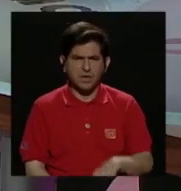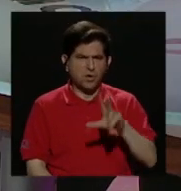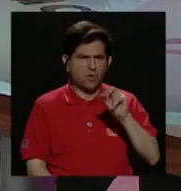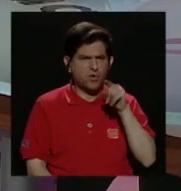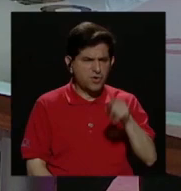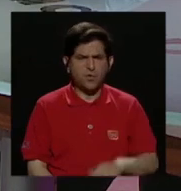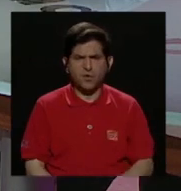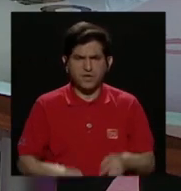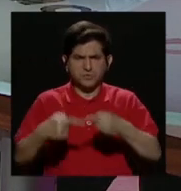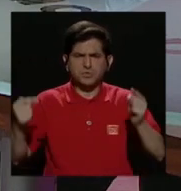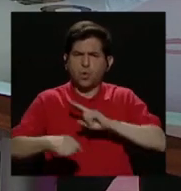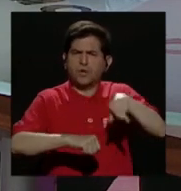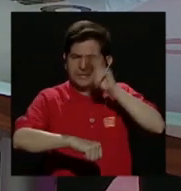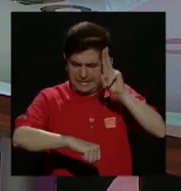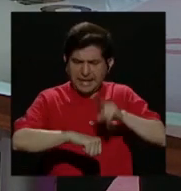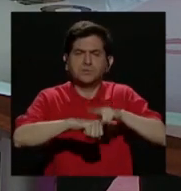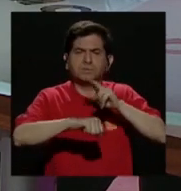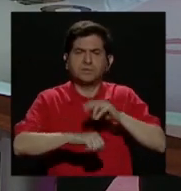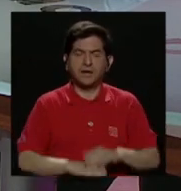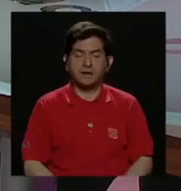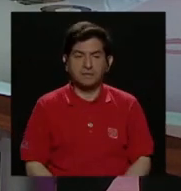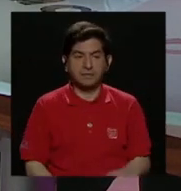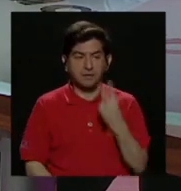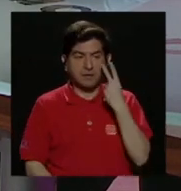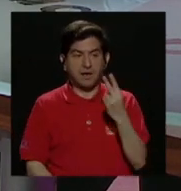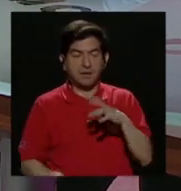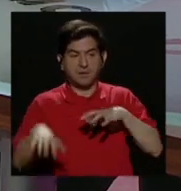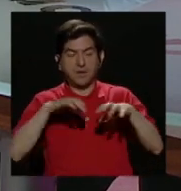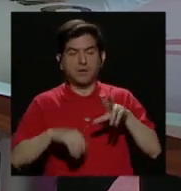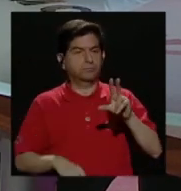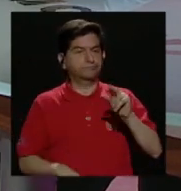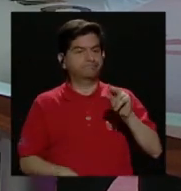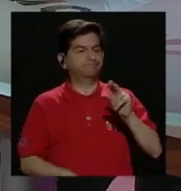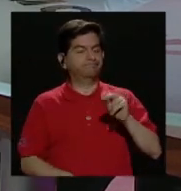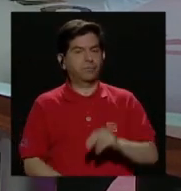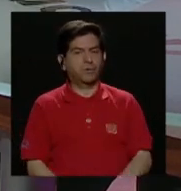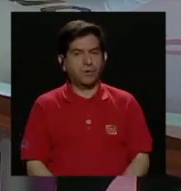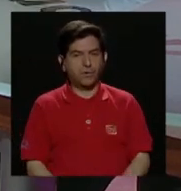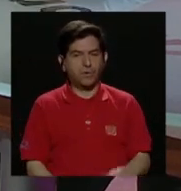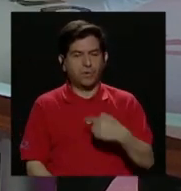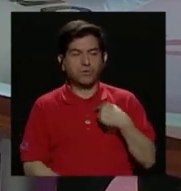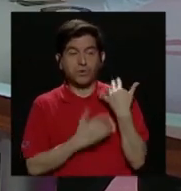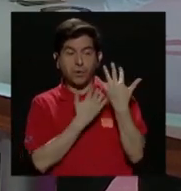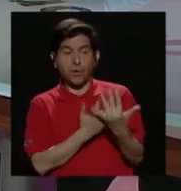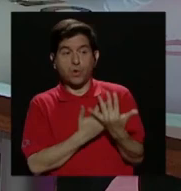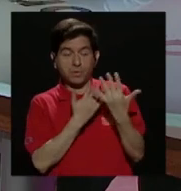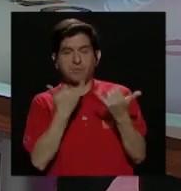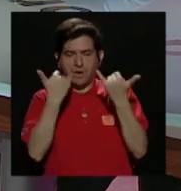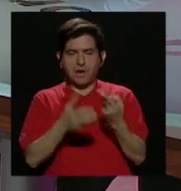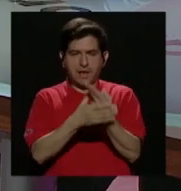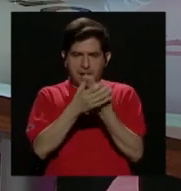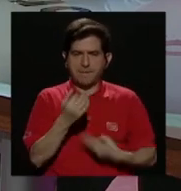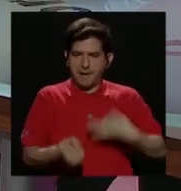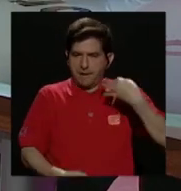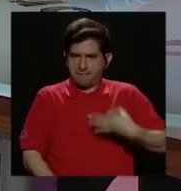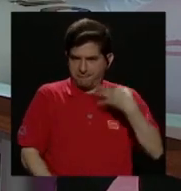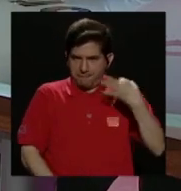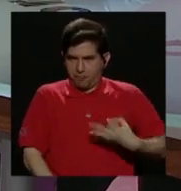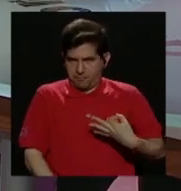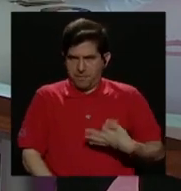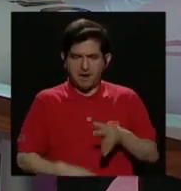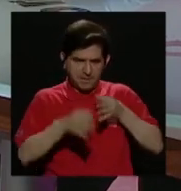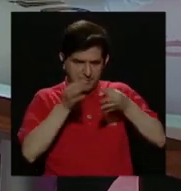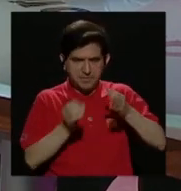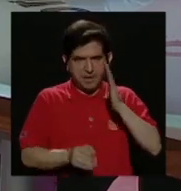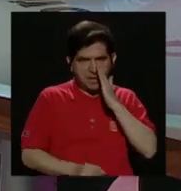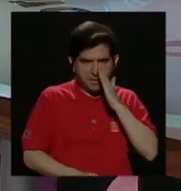es antinatural. Entonces yo al ver esa reacción yo dije, no, no, aquí yo me voy a esperar hasta que tenga una pareja formal para decirle a